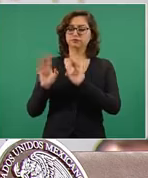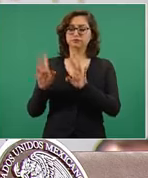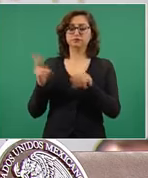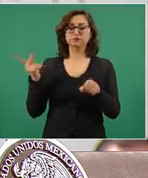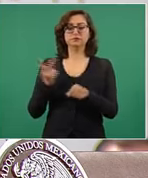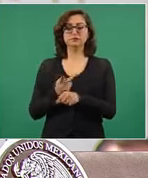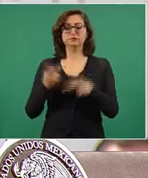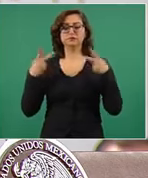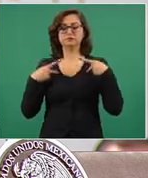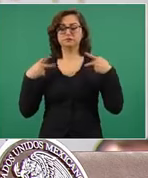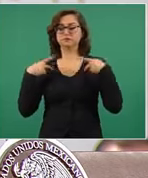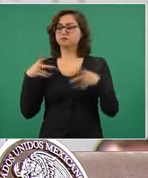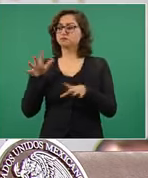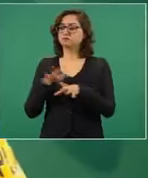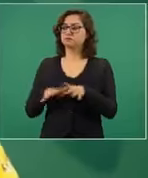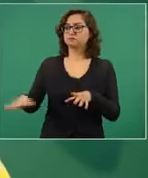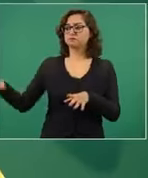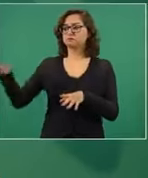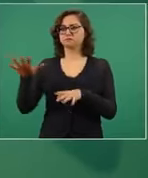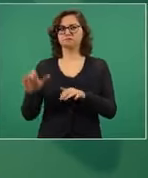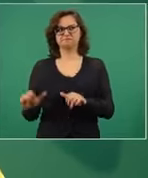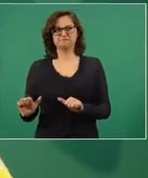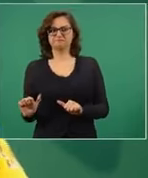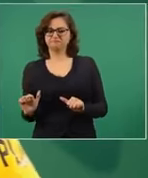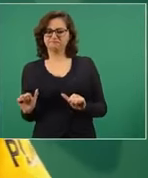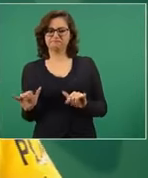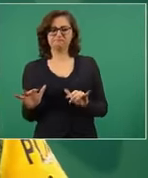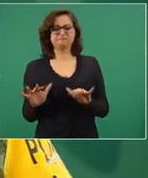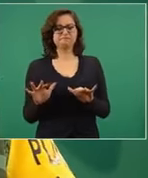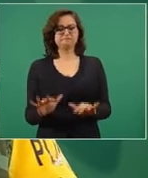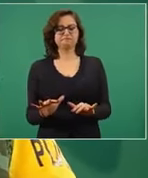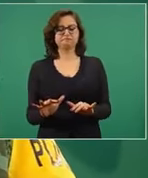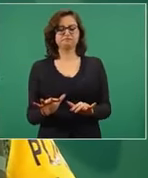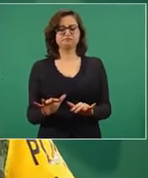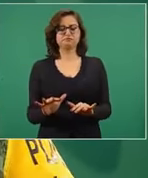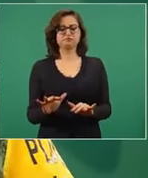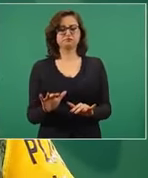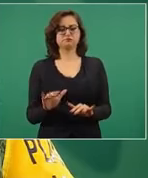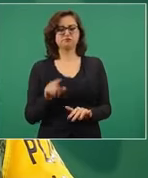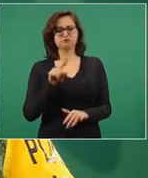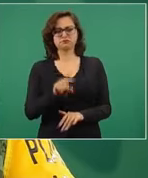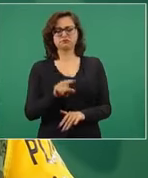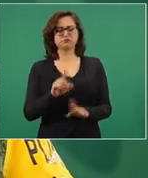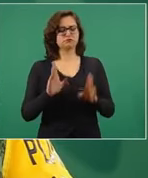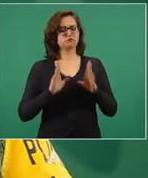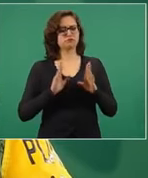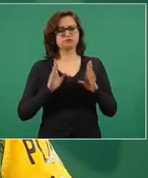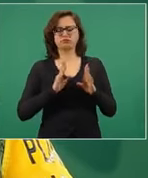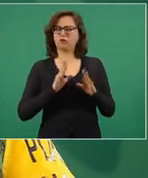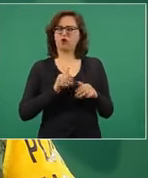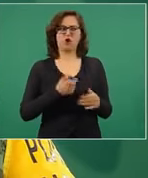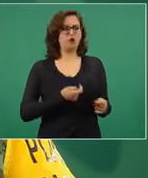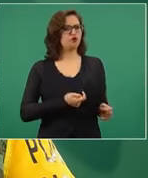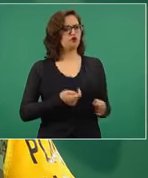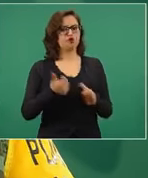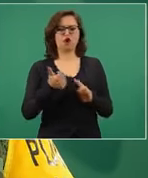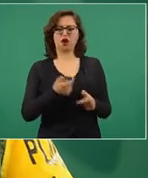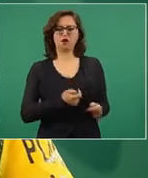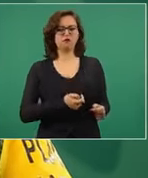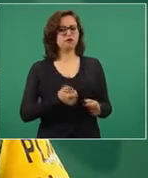llegó ahí a la base, salió en la prensa, pidió que se retirara el personal para